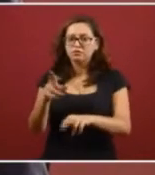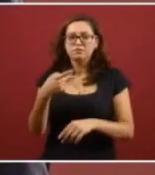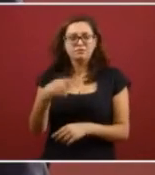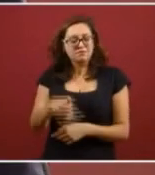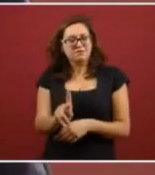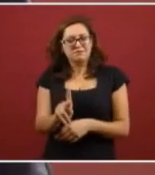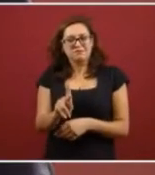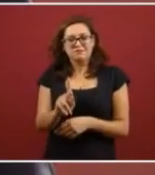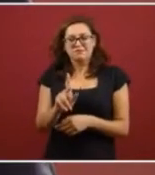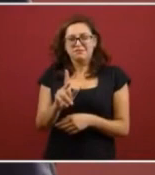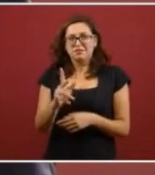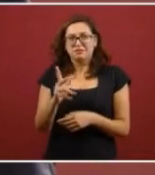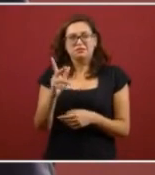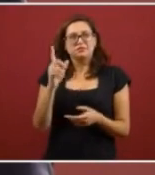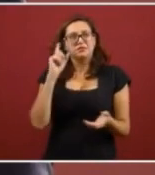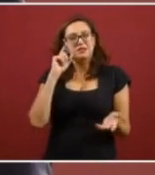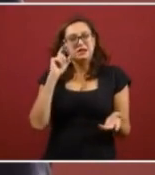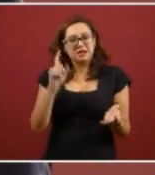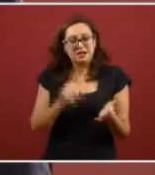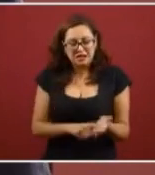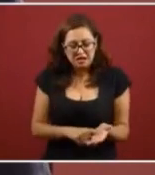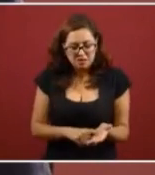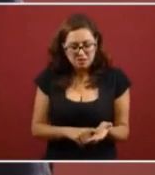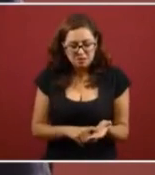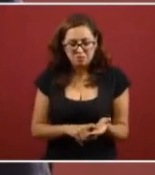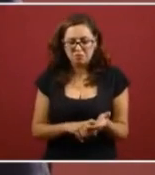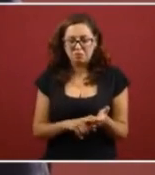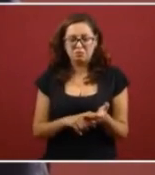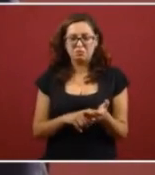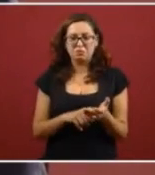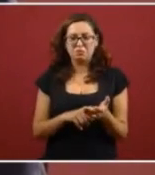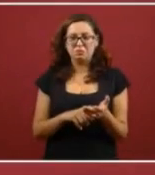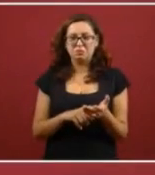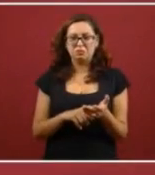autonomy, creo que de I believe siete, that out of seven